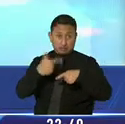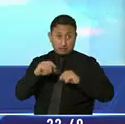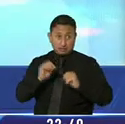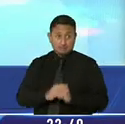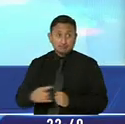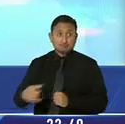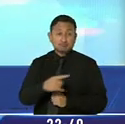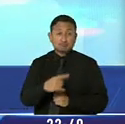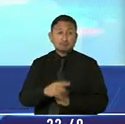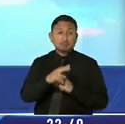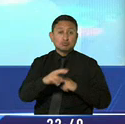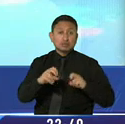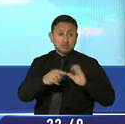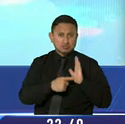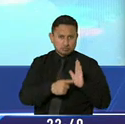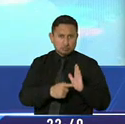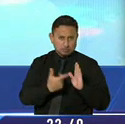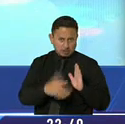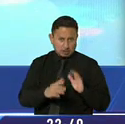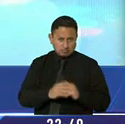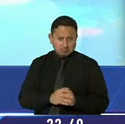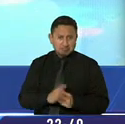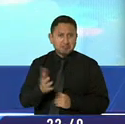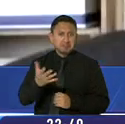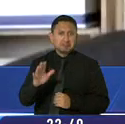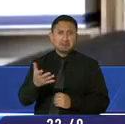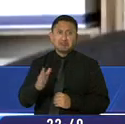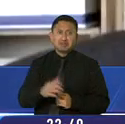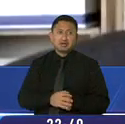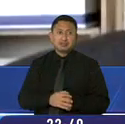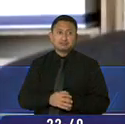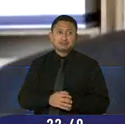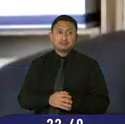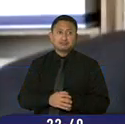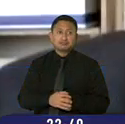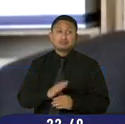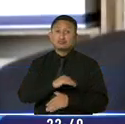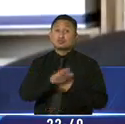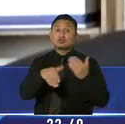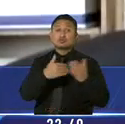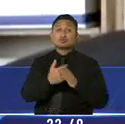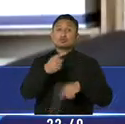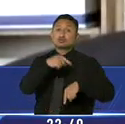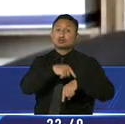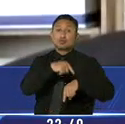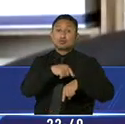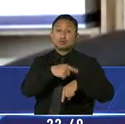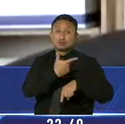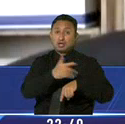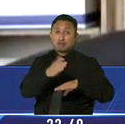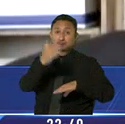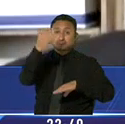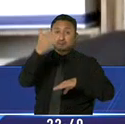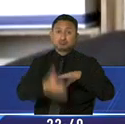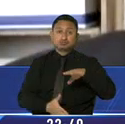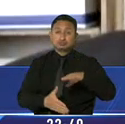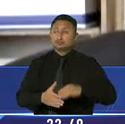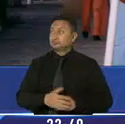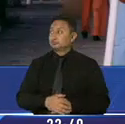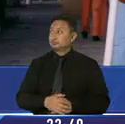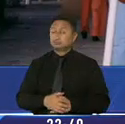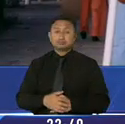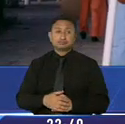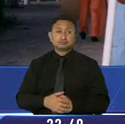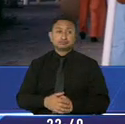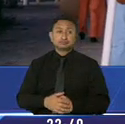no reportan avances significativos. Se vencieron todos los plazos razonables en este caso. Finalmente acudieron